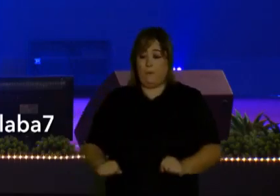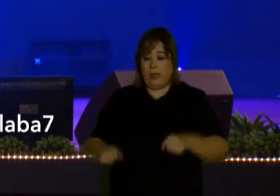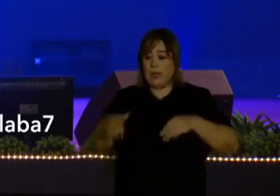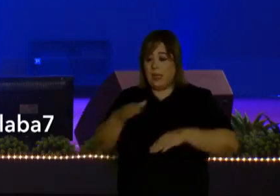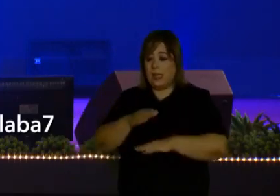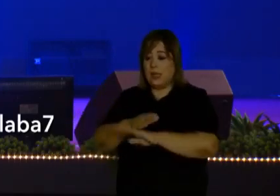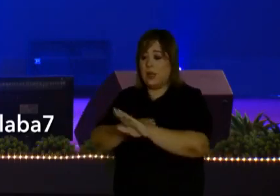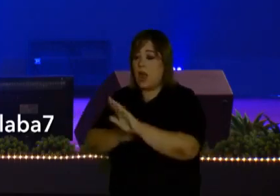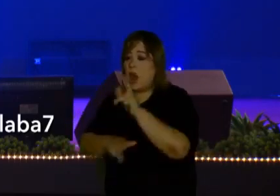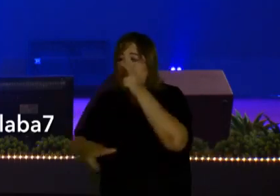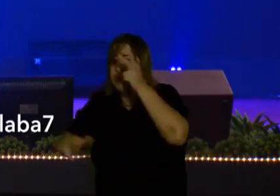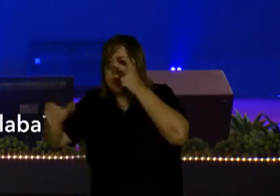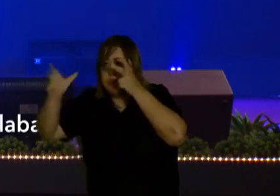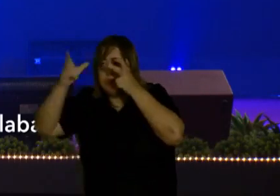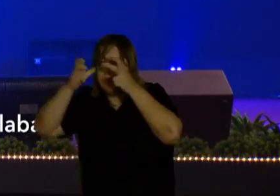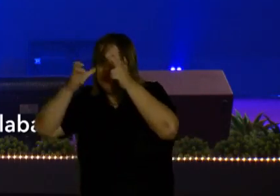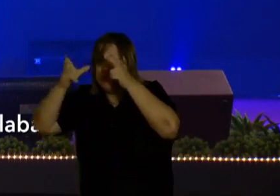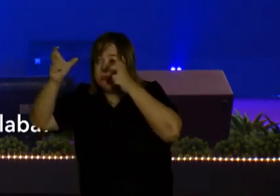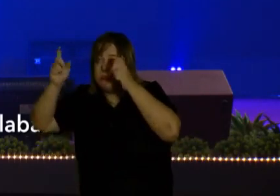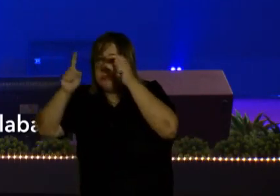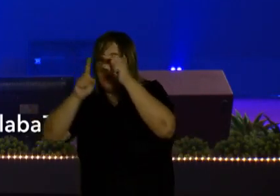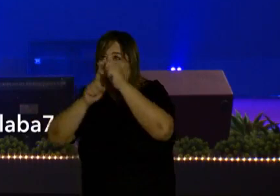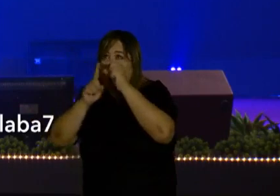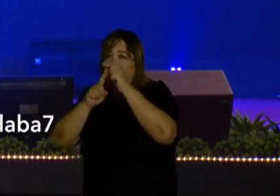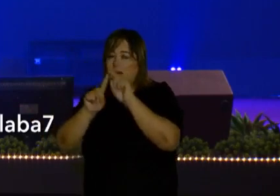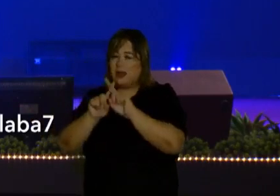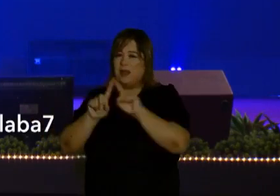palabra que está escuchando.